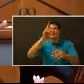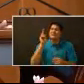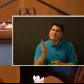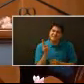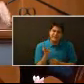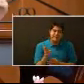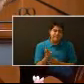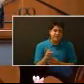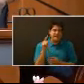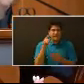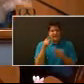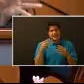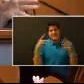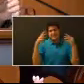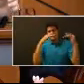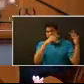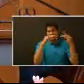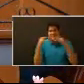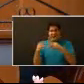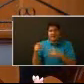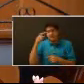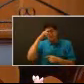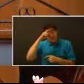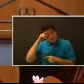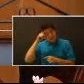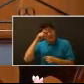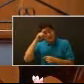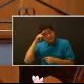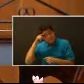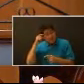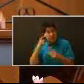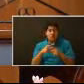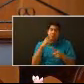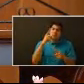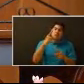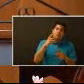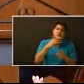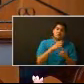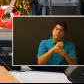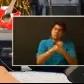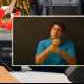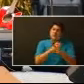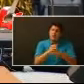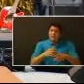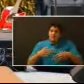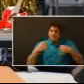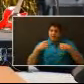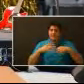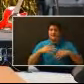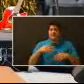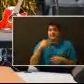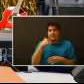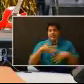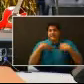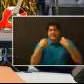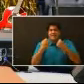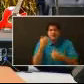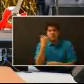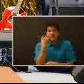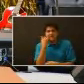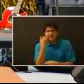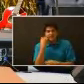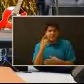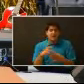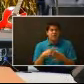La batalla se puede dar en el trabajo, la batalla se puede dar por un problema de salud, la batalla se puede, como contaba hermana Carol